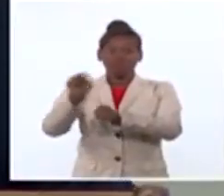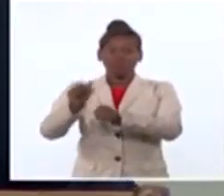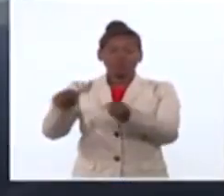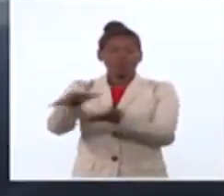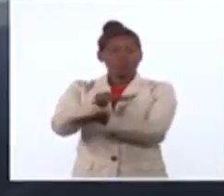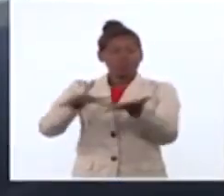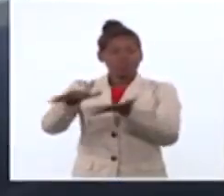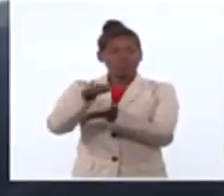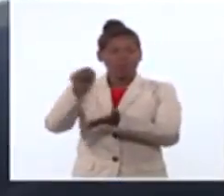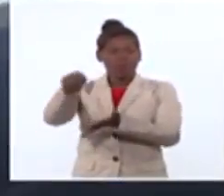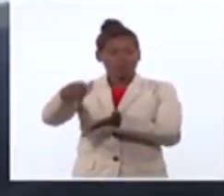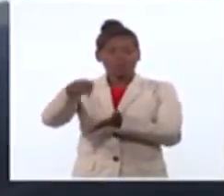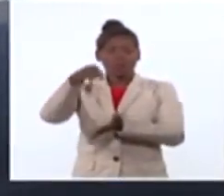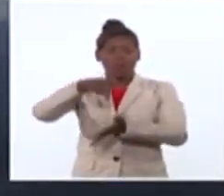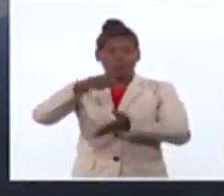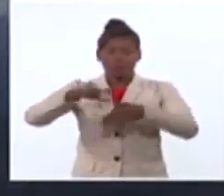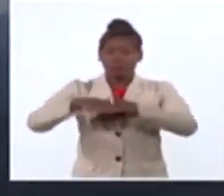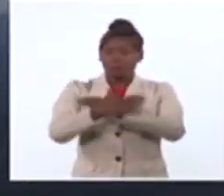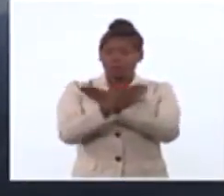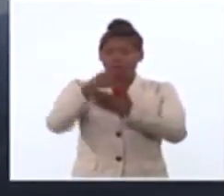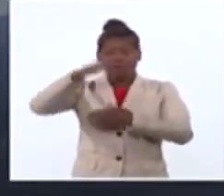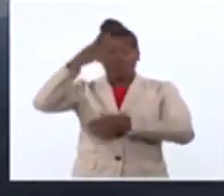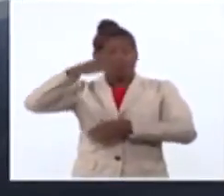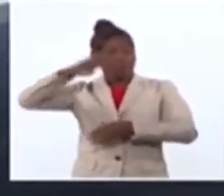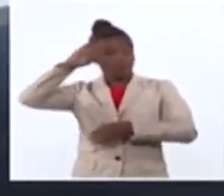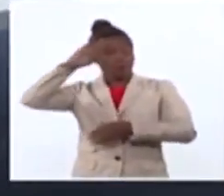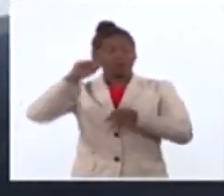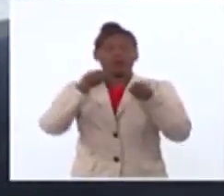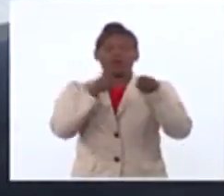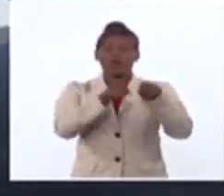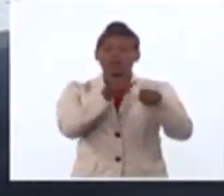pueblo. Y claro está, nuestro pueblo,